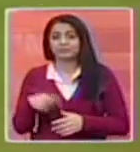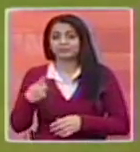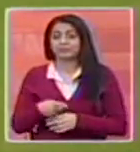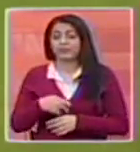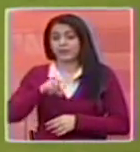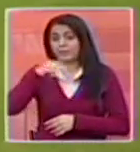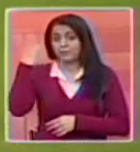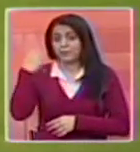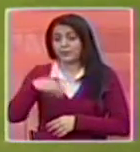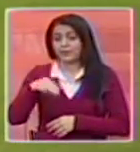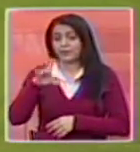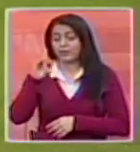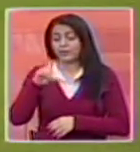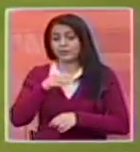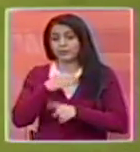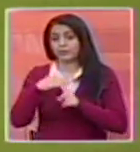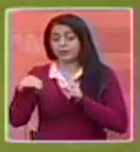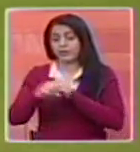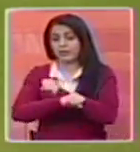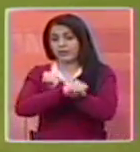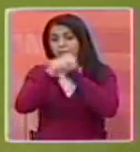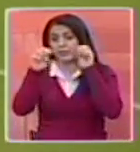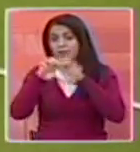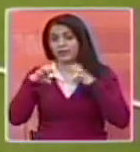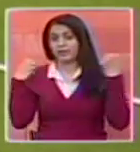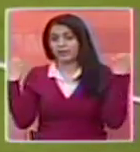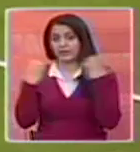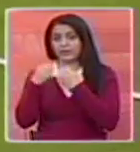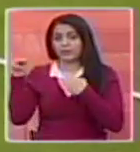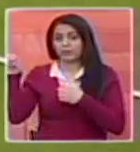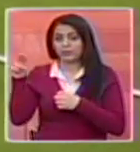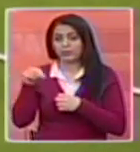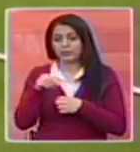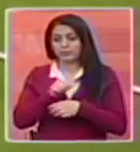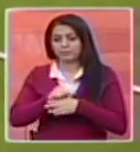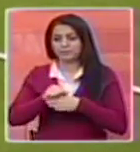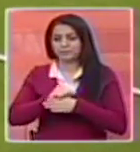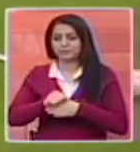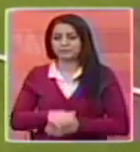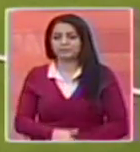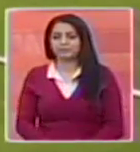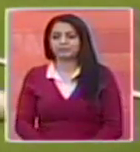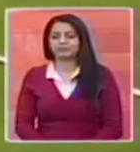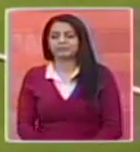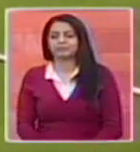miércoles a las 8:30 de la mañana en el Estadio Monumental. Jorge Villasís, Más Deportes.